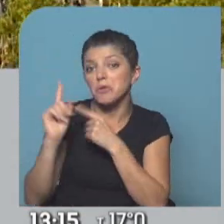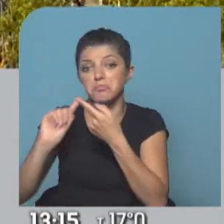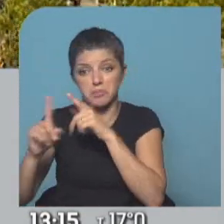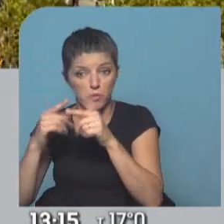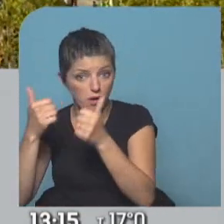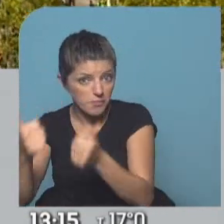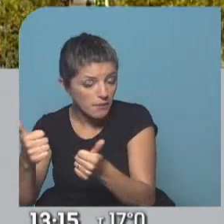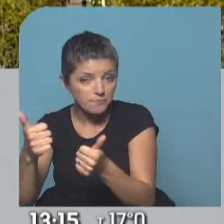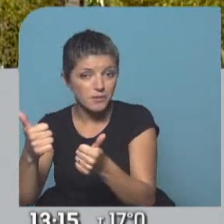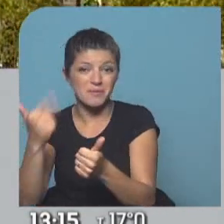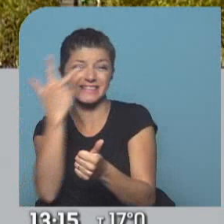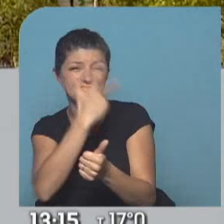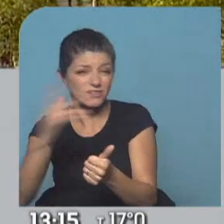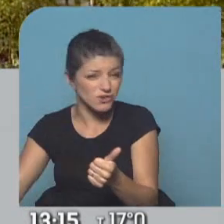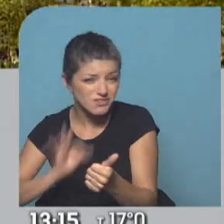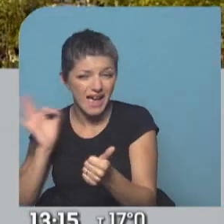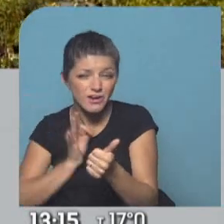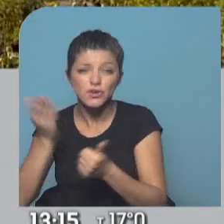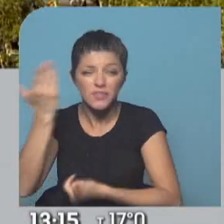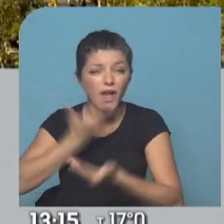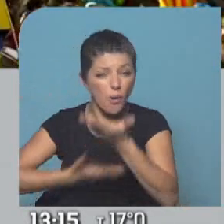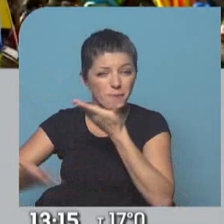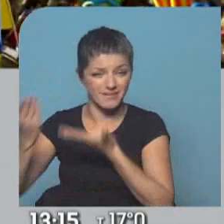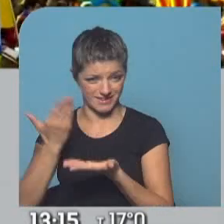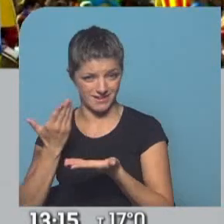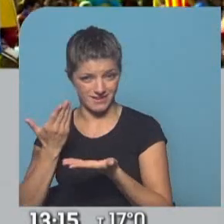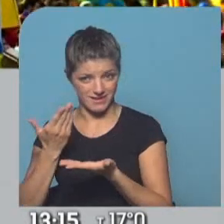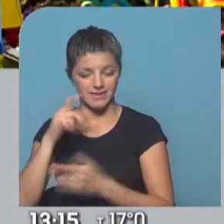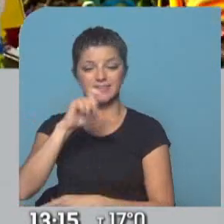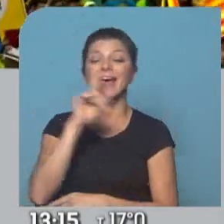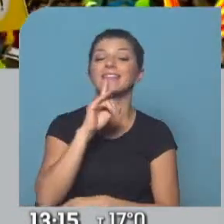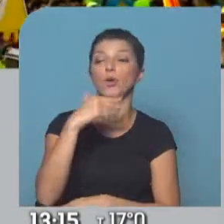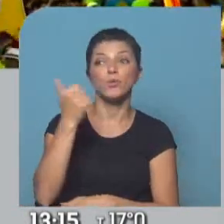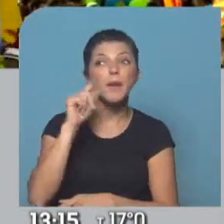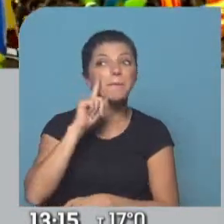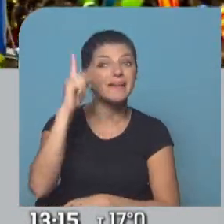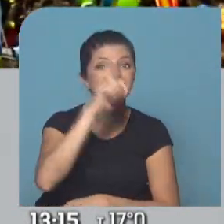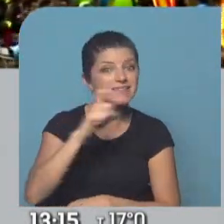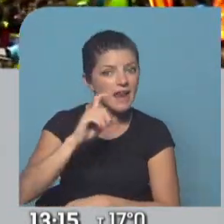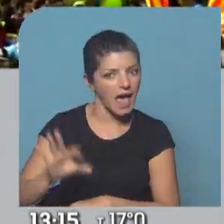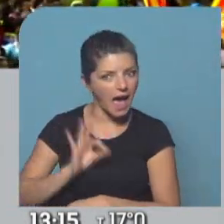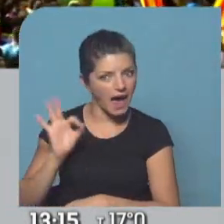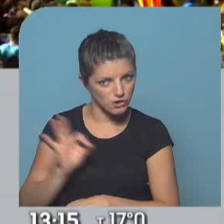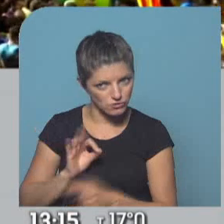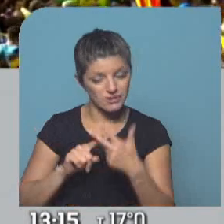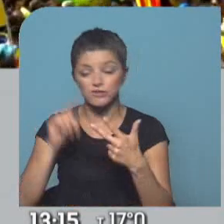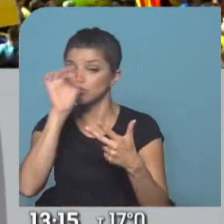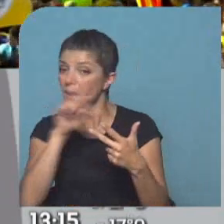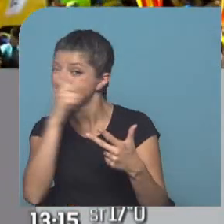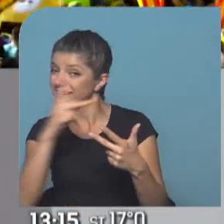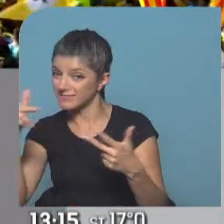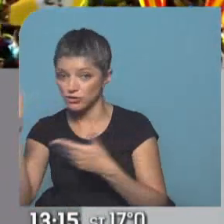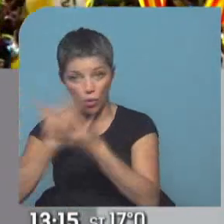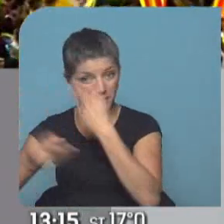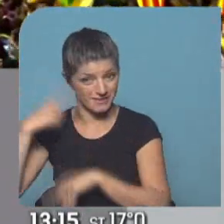porque tenemos 300 años de compartir, Cataluña tiene una historia de 1100 y 300 de compartir nada más,